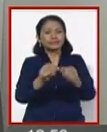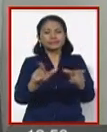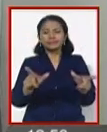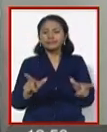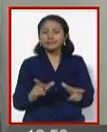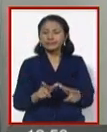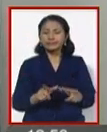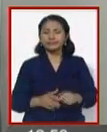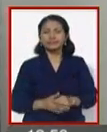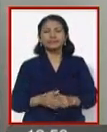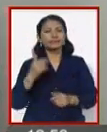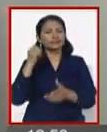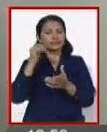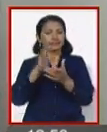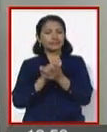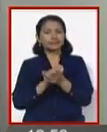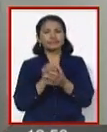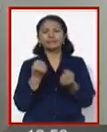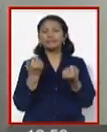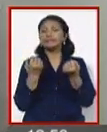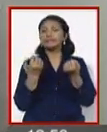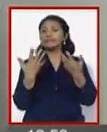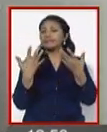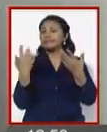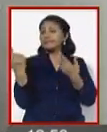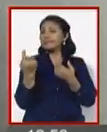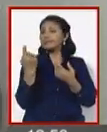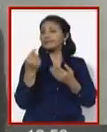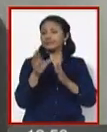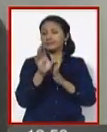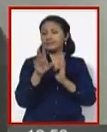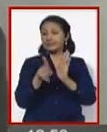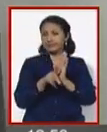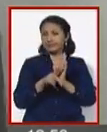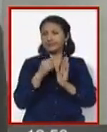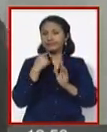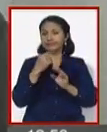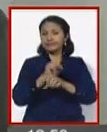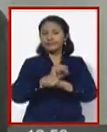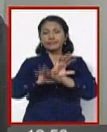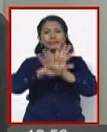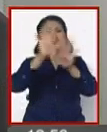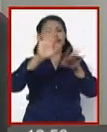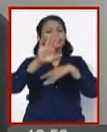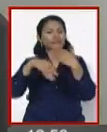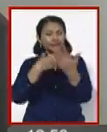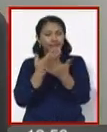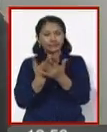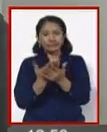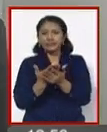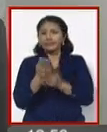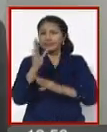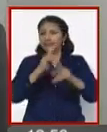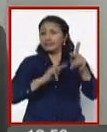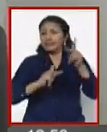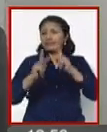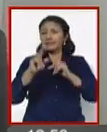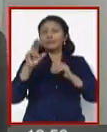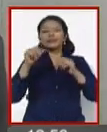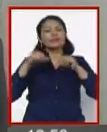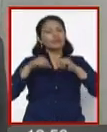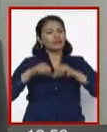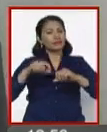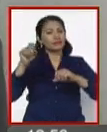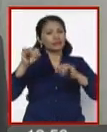fuente laboral. Creemos que estamos muy desamparados porque la Constitución Política dice claramente que en todos los pueblos la policía no debe